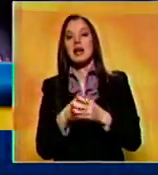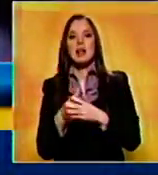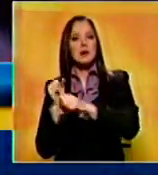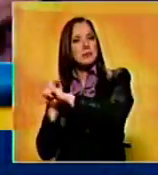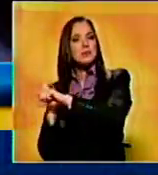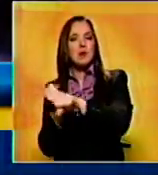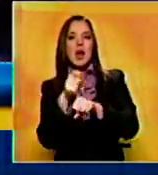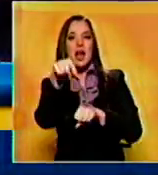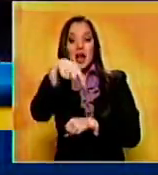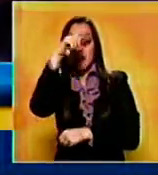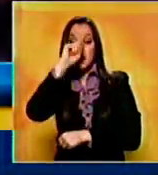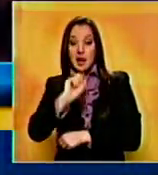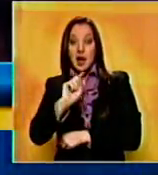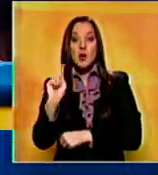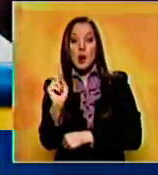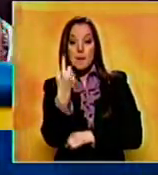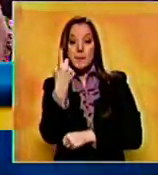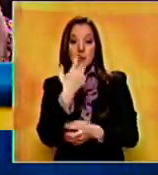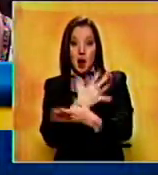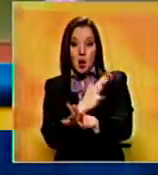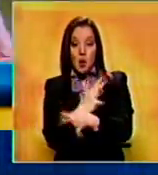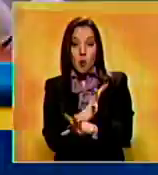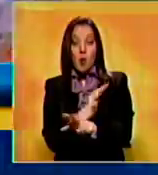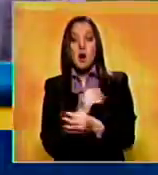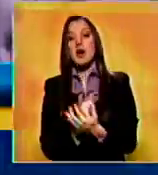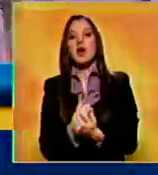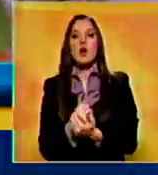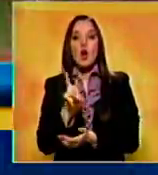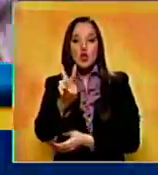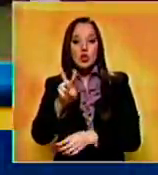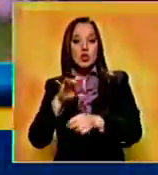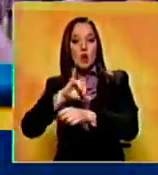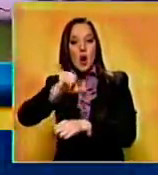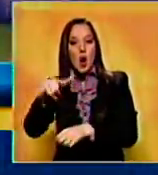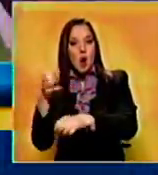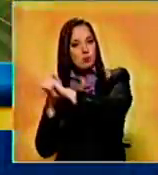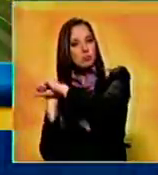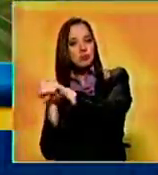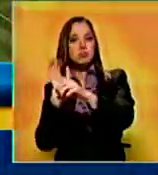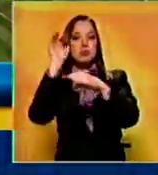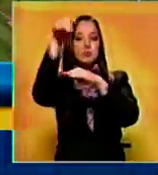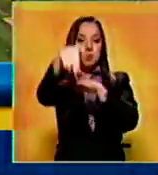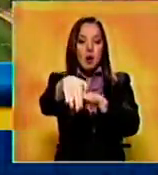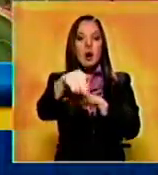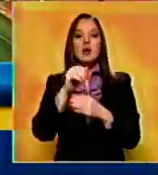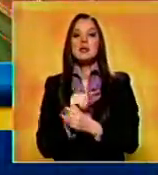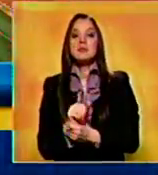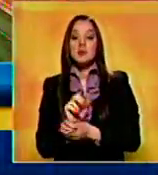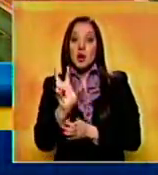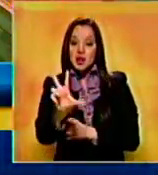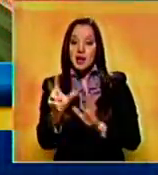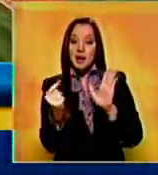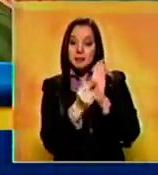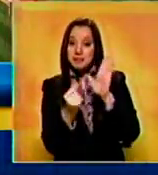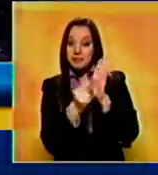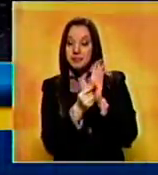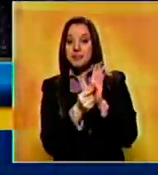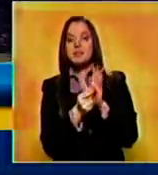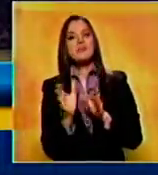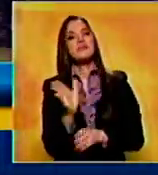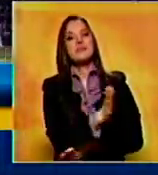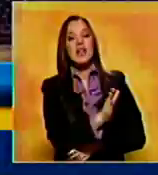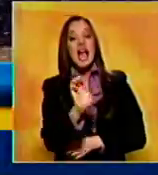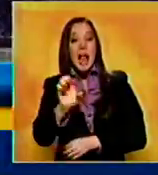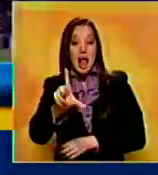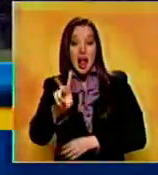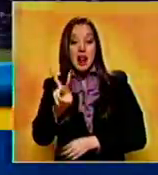cuadrangulares este año y sumar su primer juego en la Gran Carpa con 2 jonrones. Se fue de 5-3 con 2 remolcadas, 3 anotadas y un ponche. Elvis Andrus